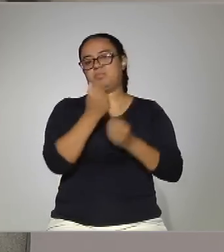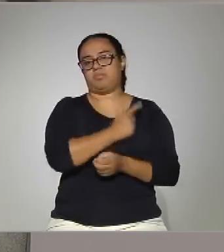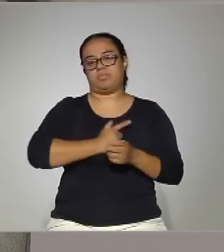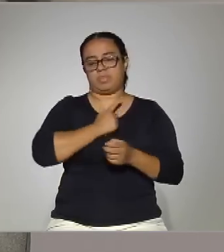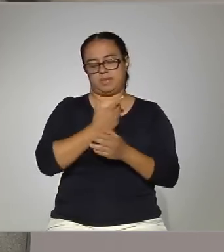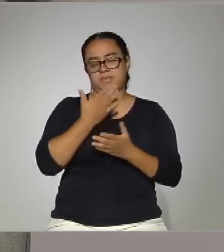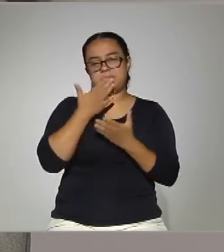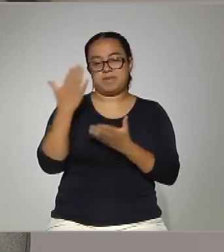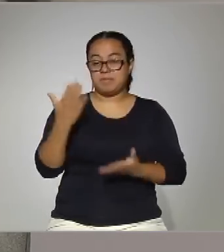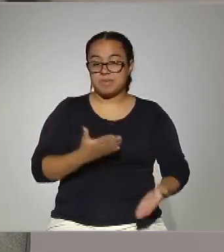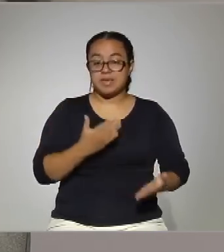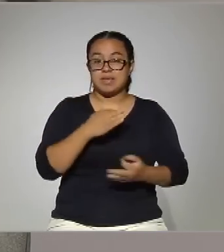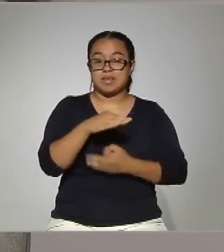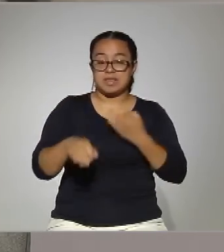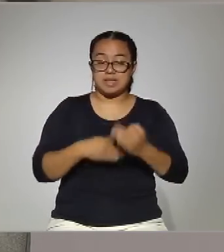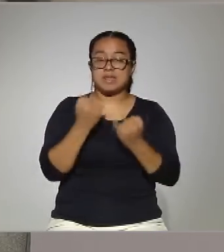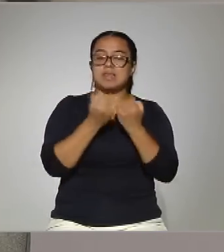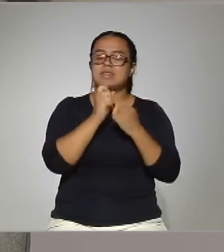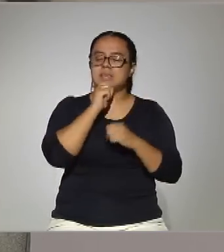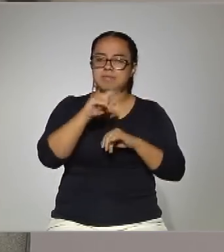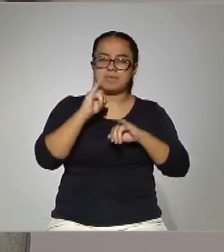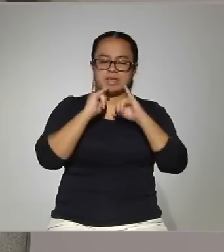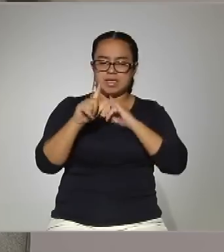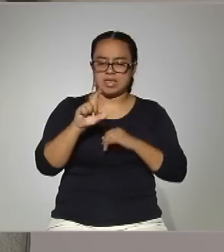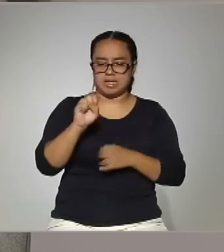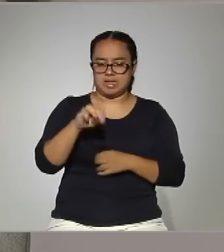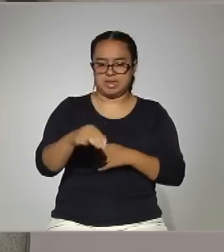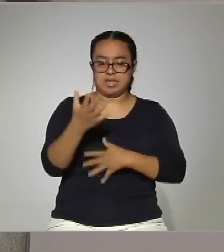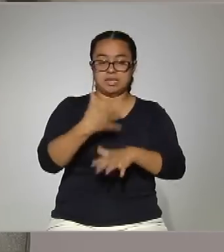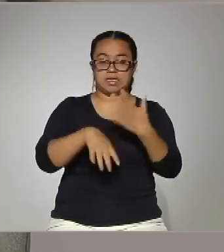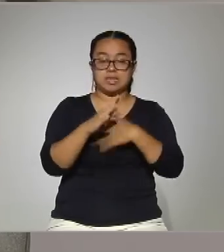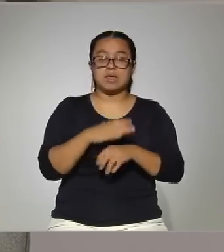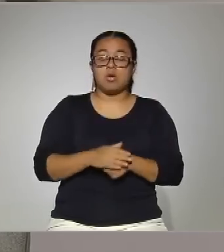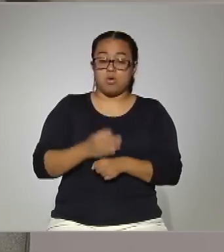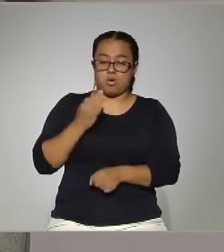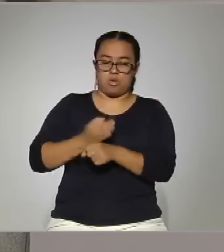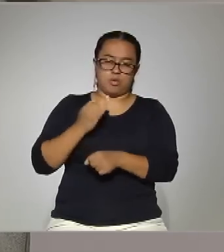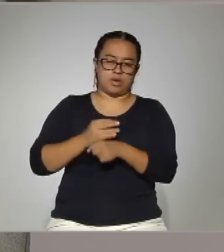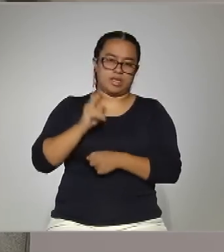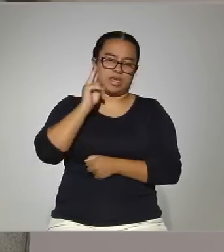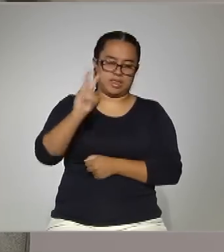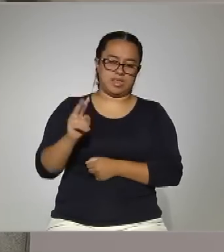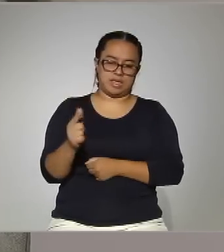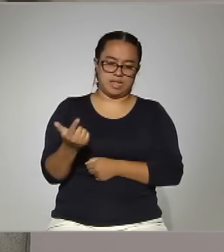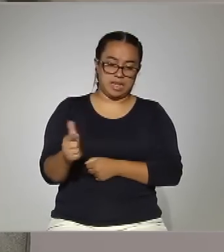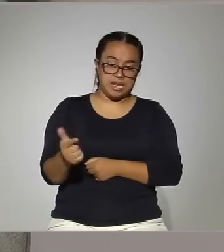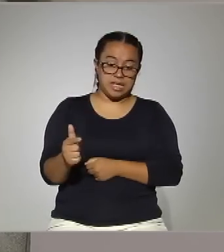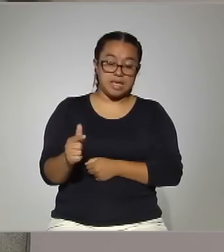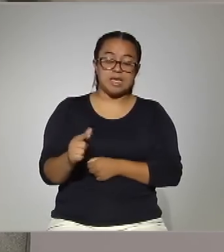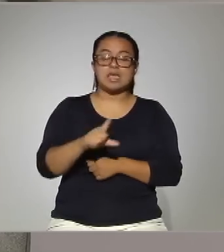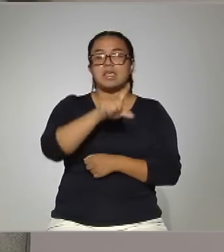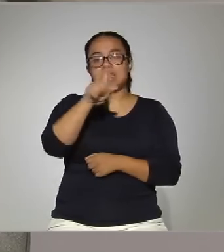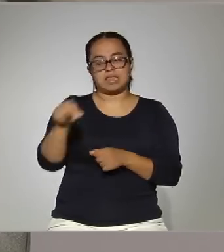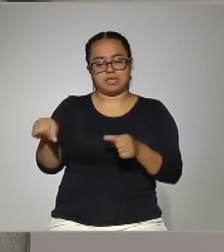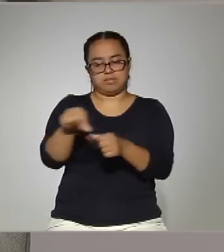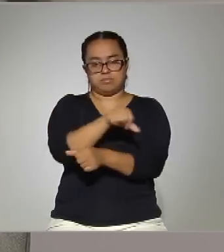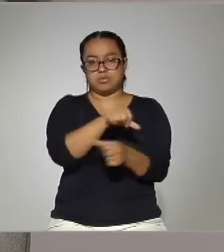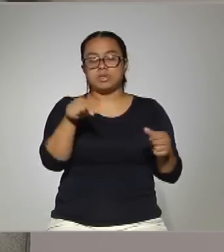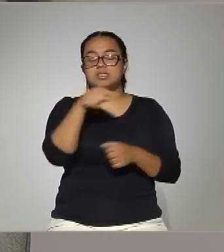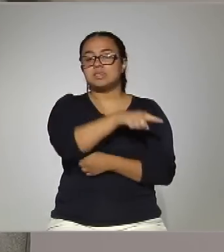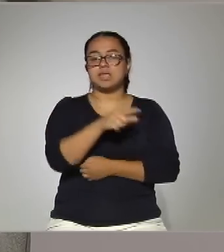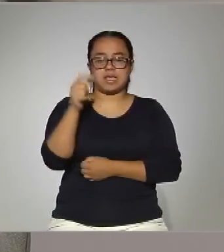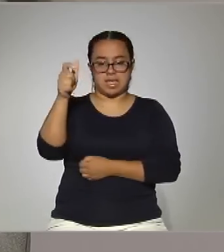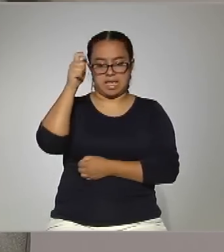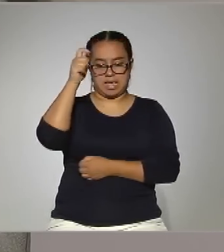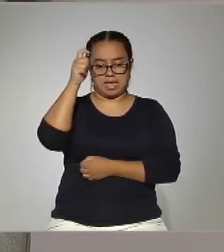bienvenida a las intérpretes de lengua de señas mexicana. Ahorita está con nosotros Lía Vadillo y en un ratito estará Jimena Raya.